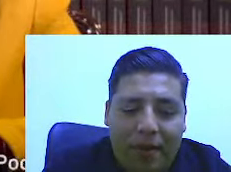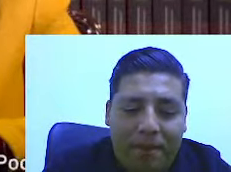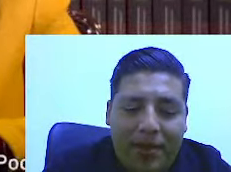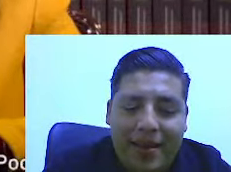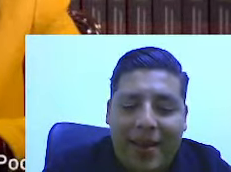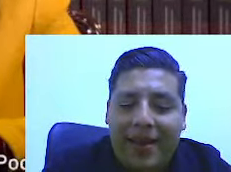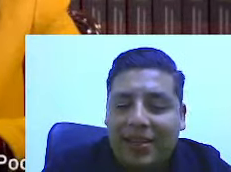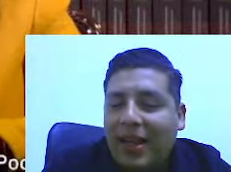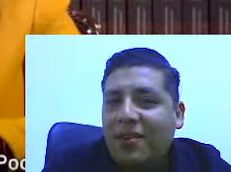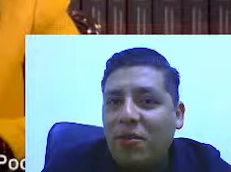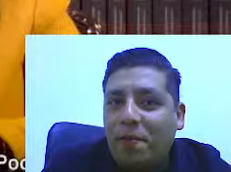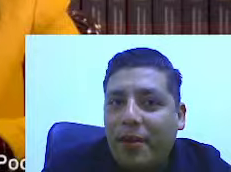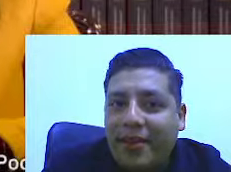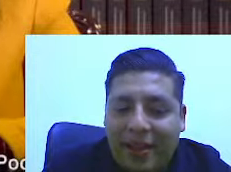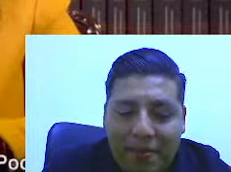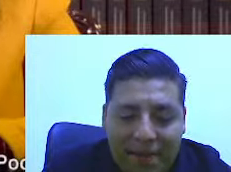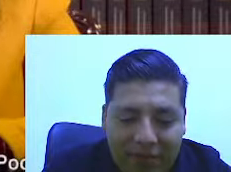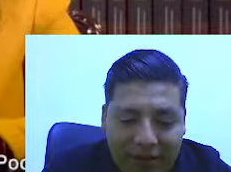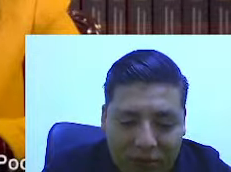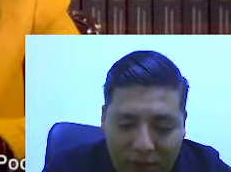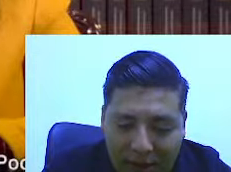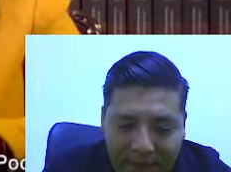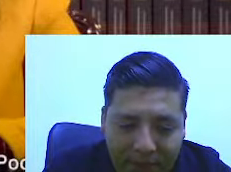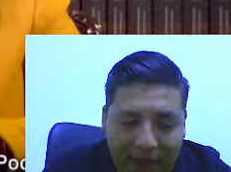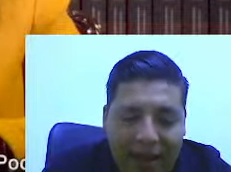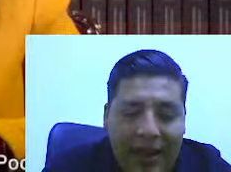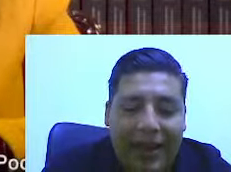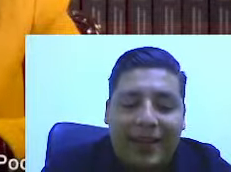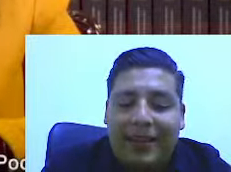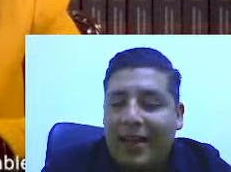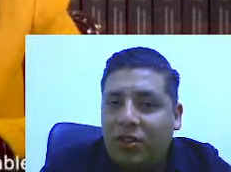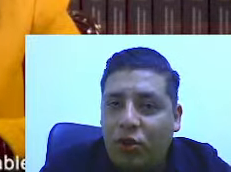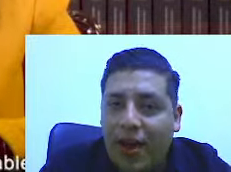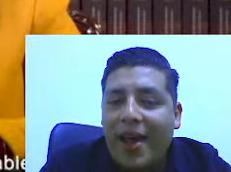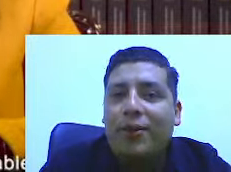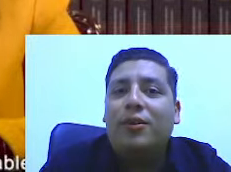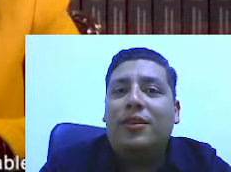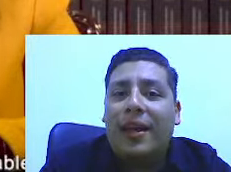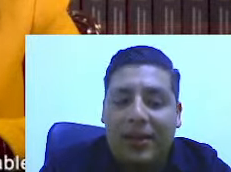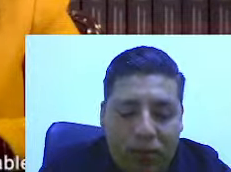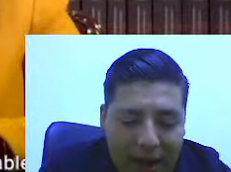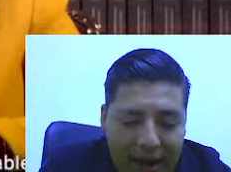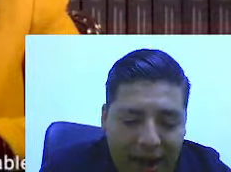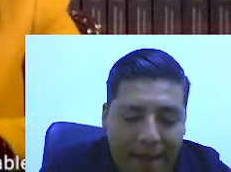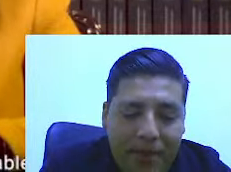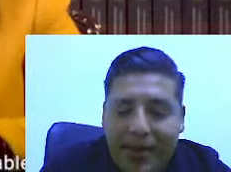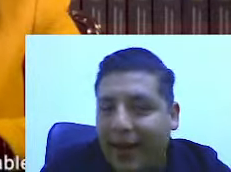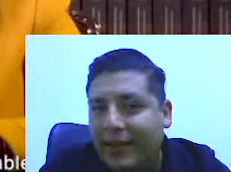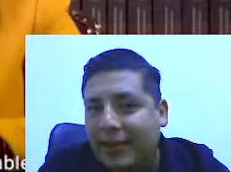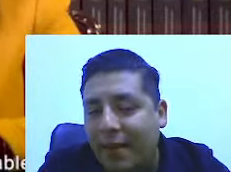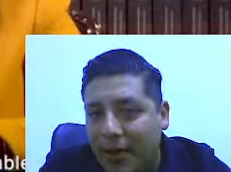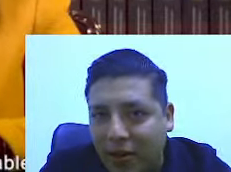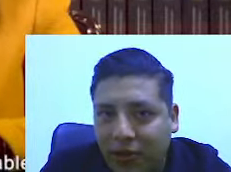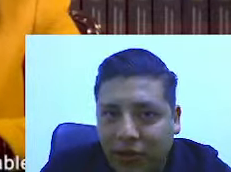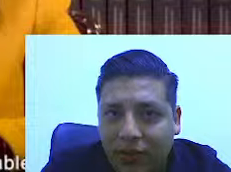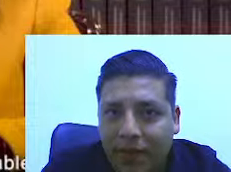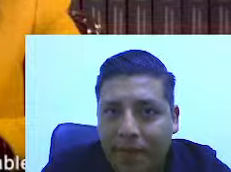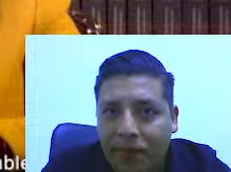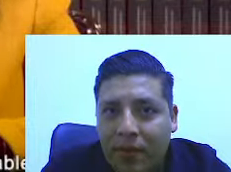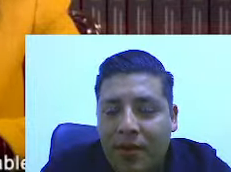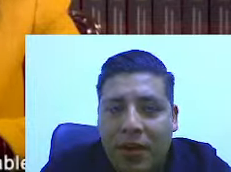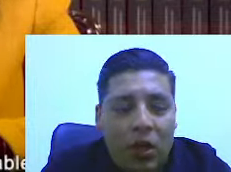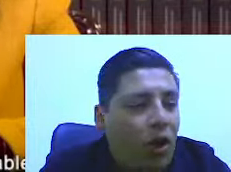hoy Norma Piña está completamente sola. La traicionaron tal cual, amigas y